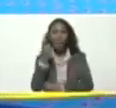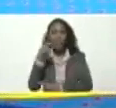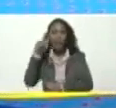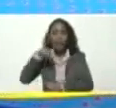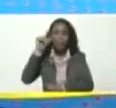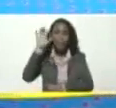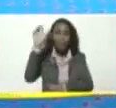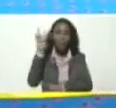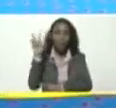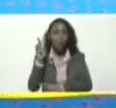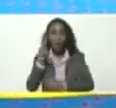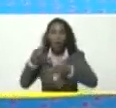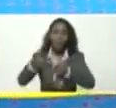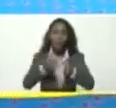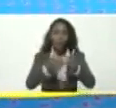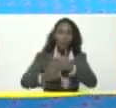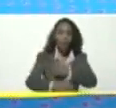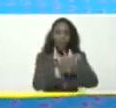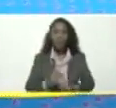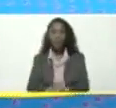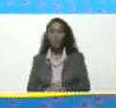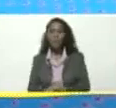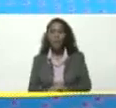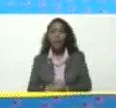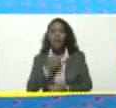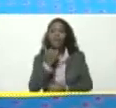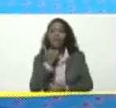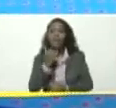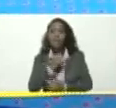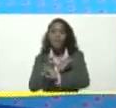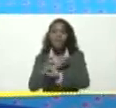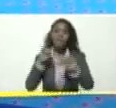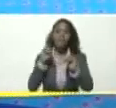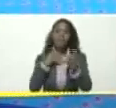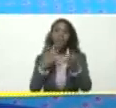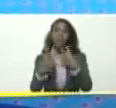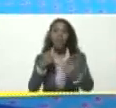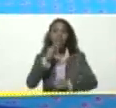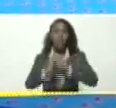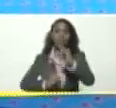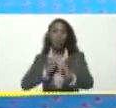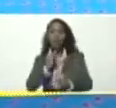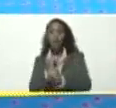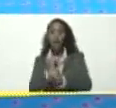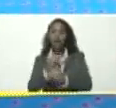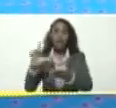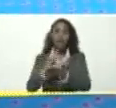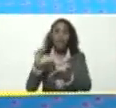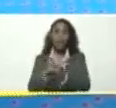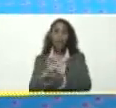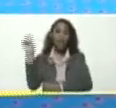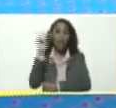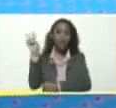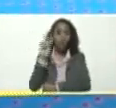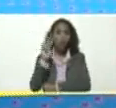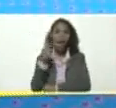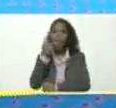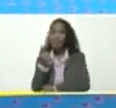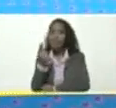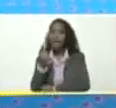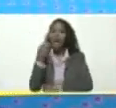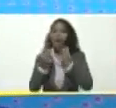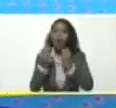Bueno, está llegando al final la Feria Internacional del Libro Filbem. Venezuela, como dice Ernesto